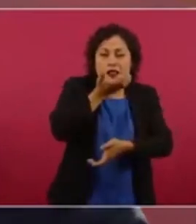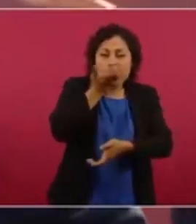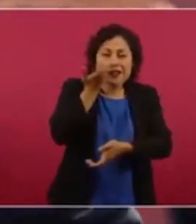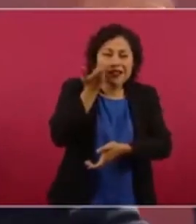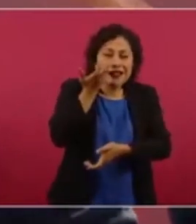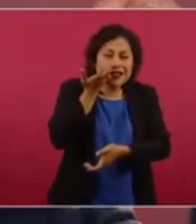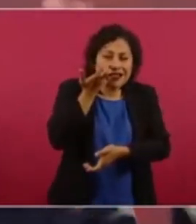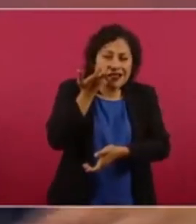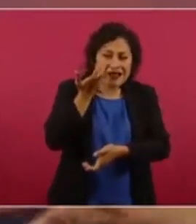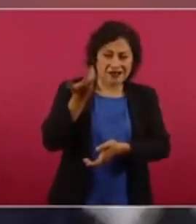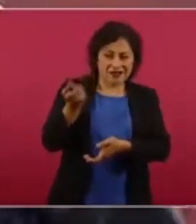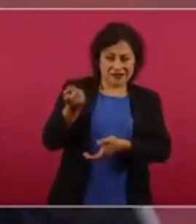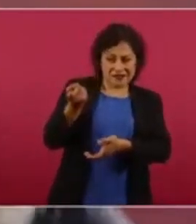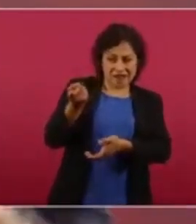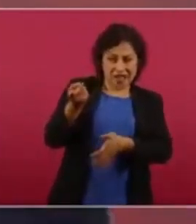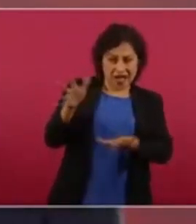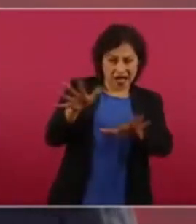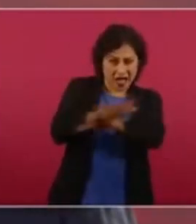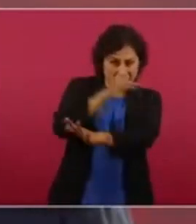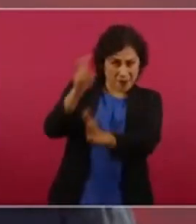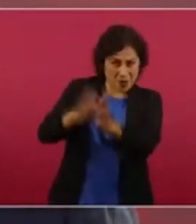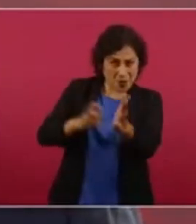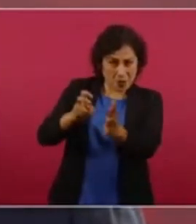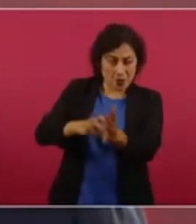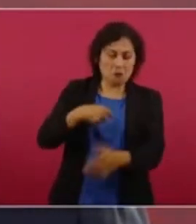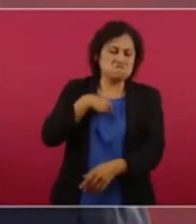porque parte del pensamiento conservador es eso.